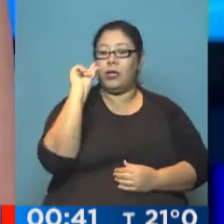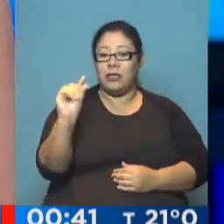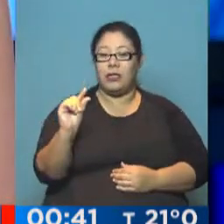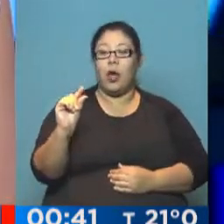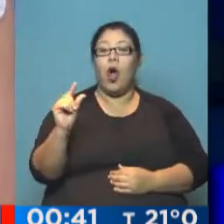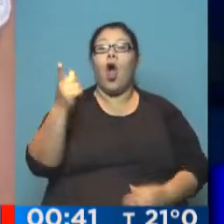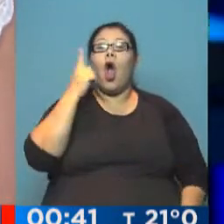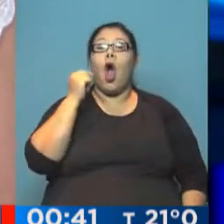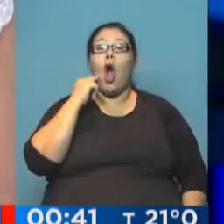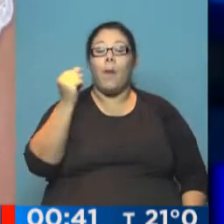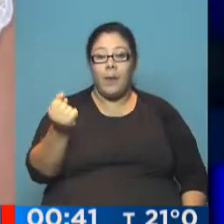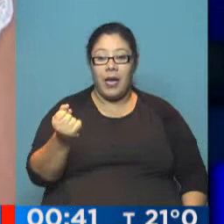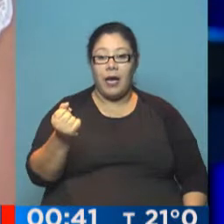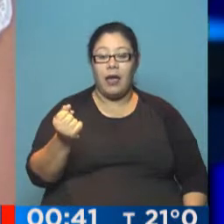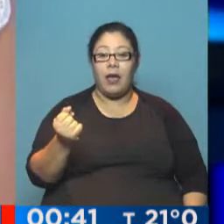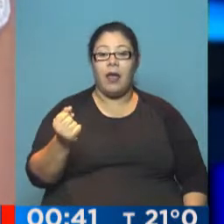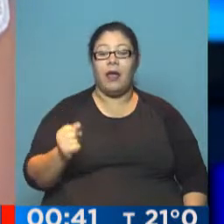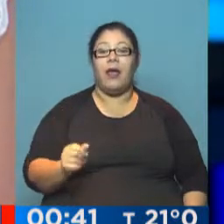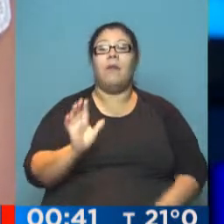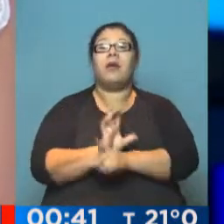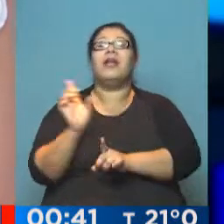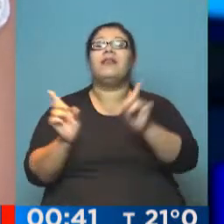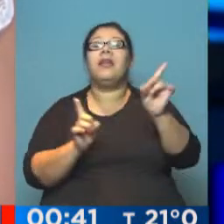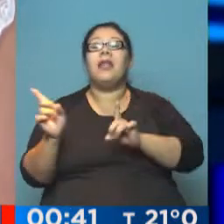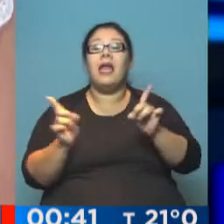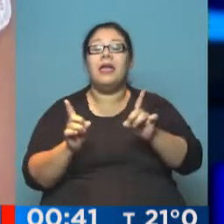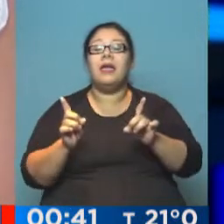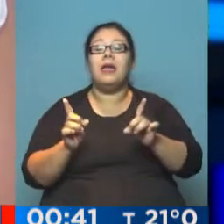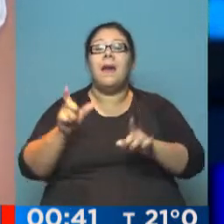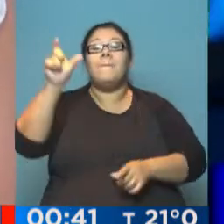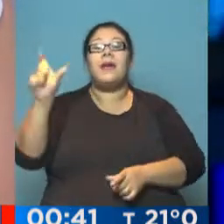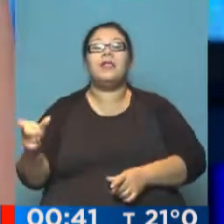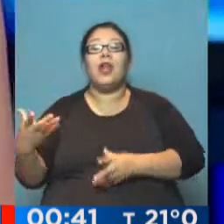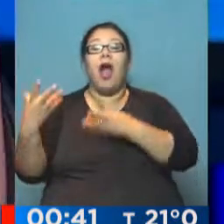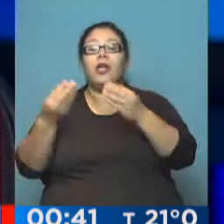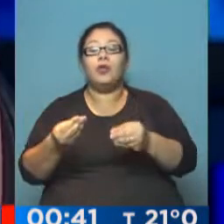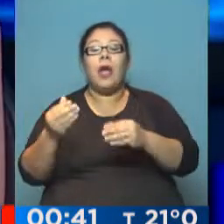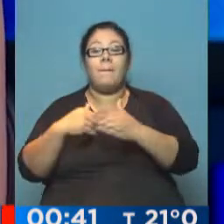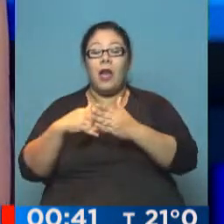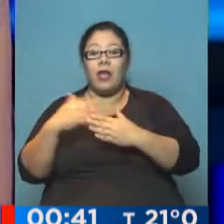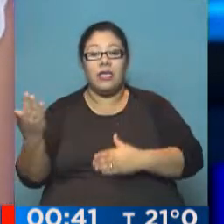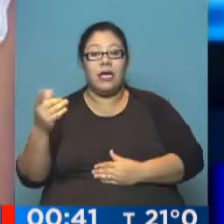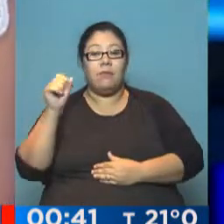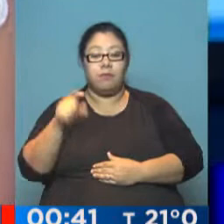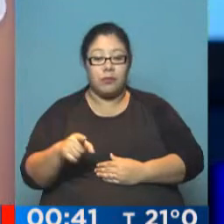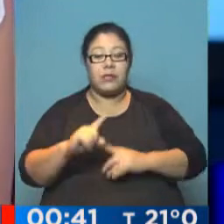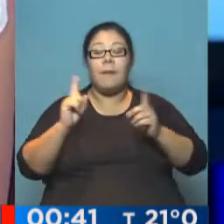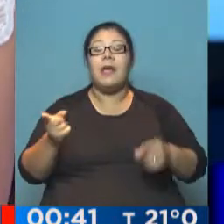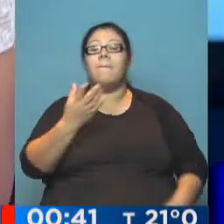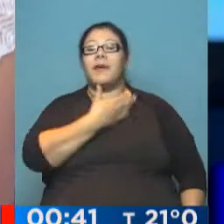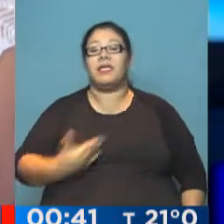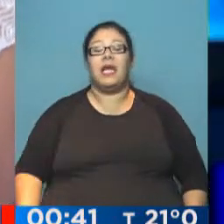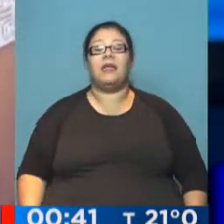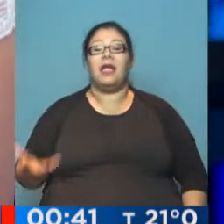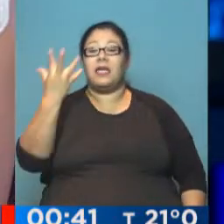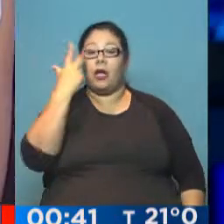Matías Lames, recordemos que es mano derecha de Tinelli en esta cruzada por ser el presidente de la AFA y además es el presidente de San Lorenzo, acaba de